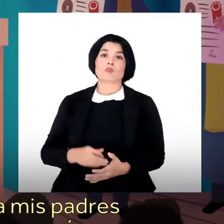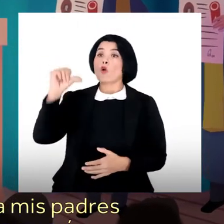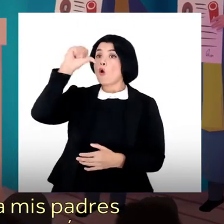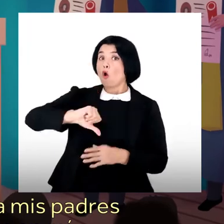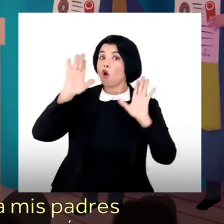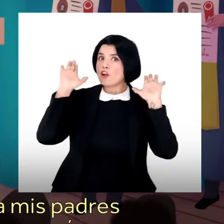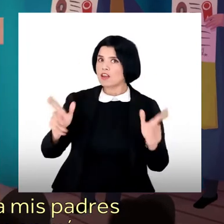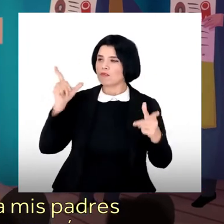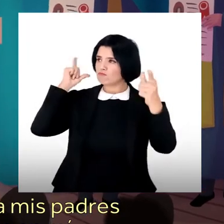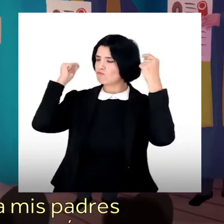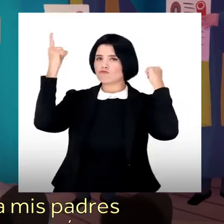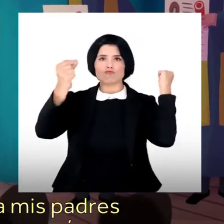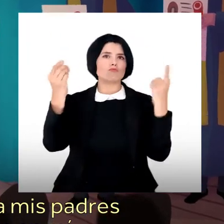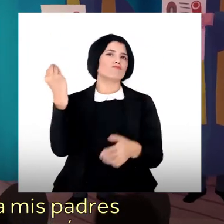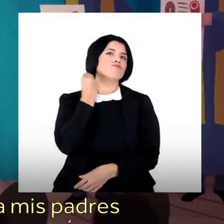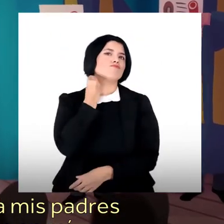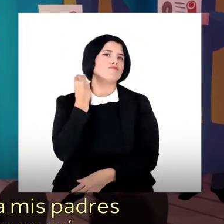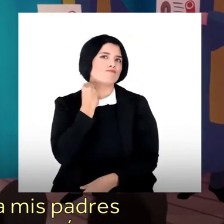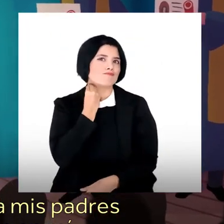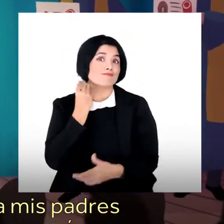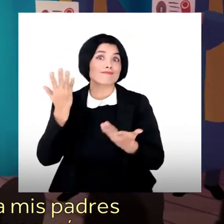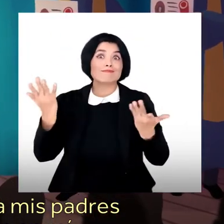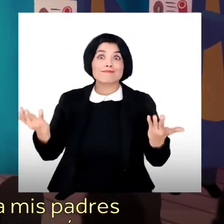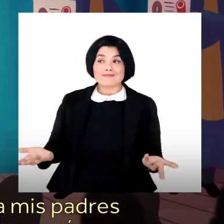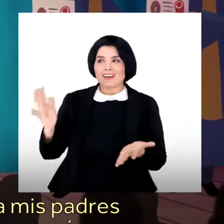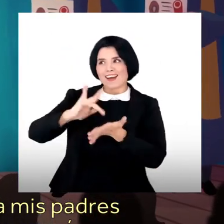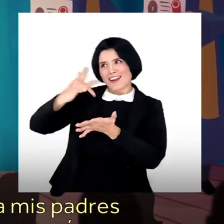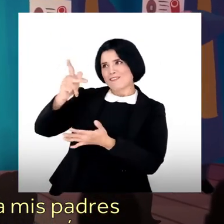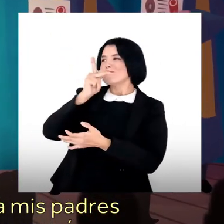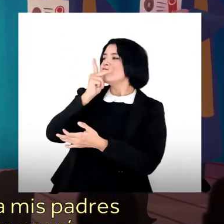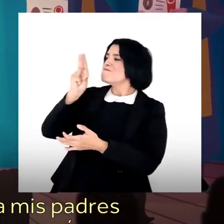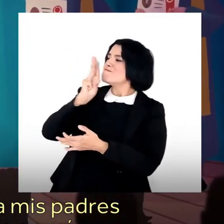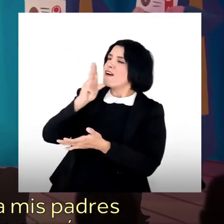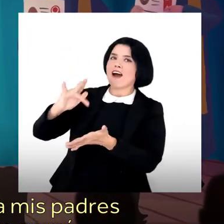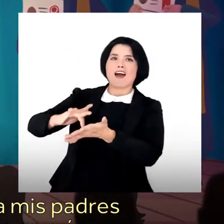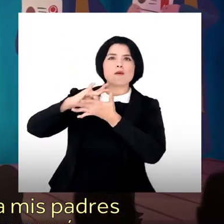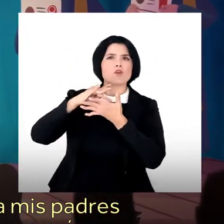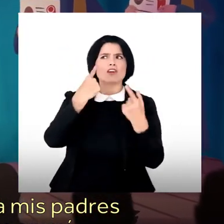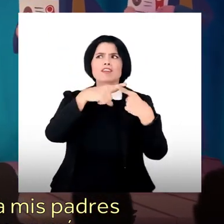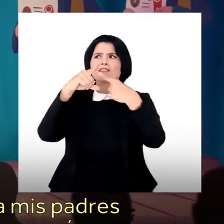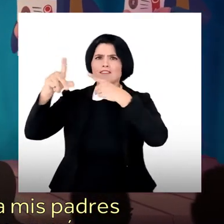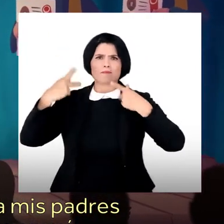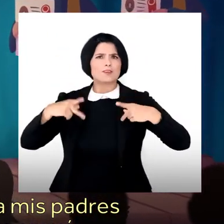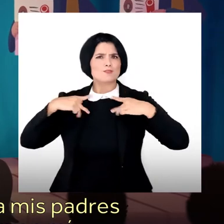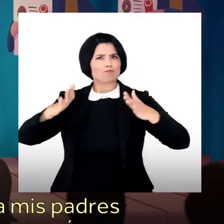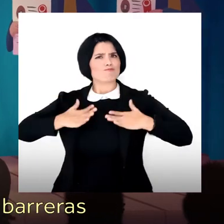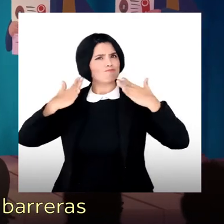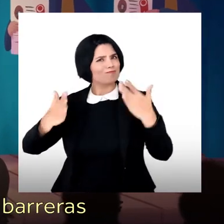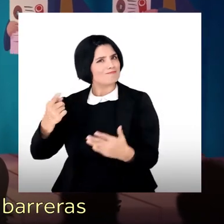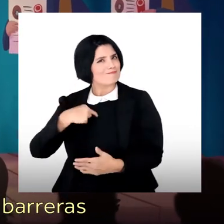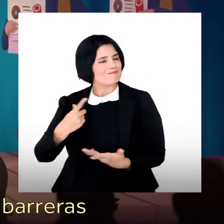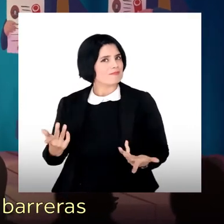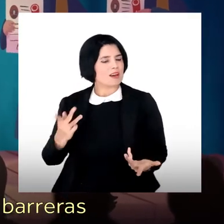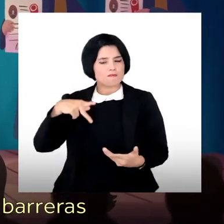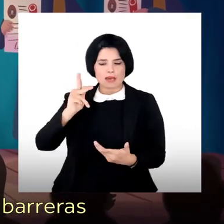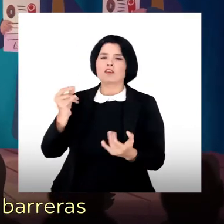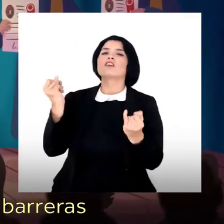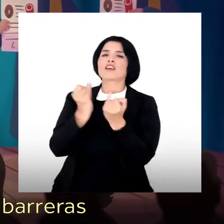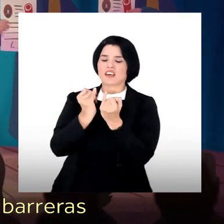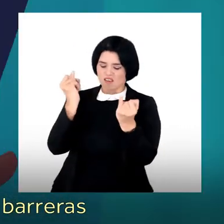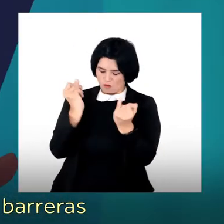Hoy me graduó como abogada, gracias a mis padres y al apoyo de personas que confiaron en mí. Pero también